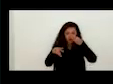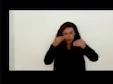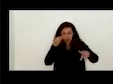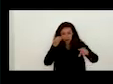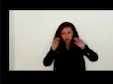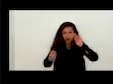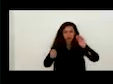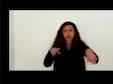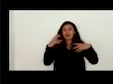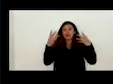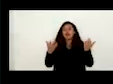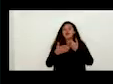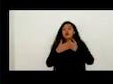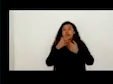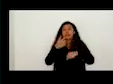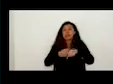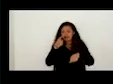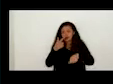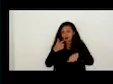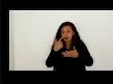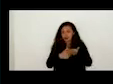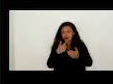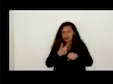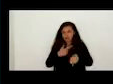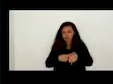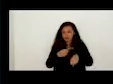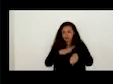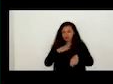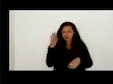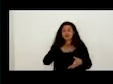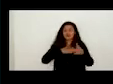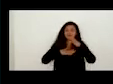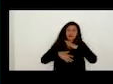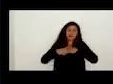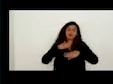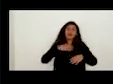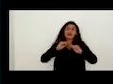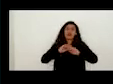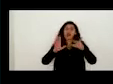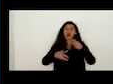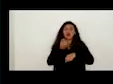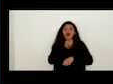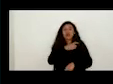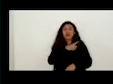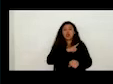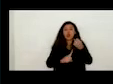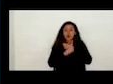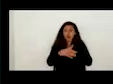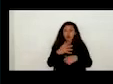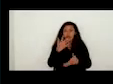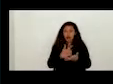de enfermarse, cansancio y obviamente problemas de salud serios que pueden empezar desde